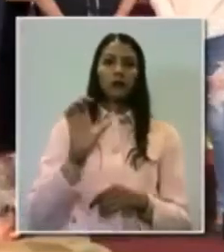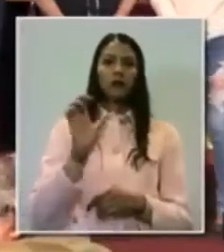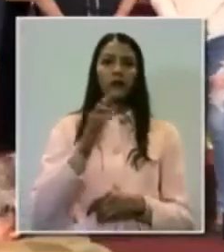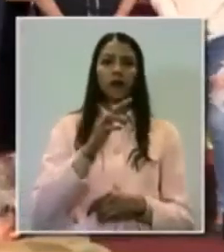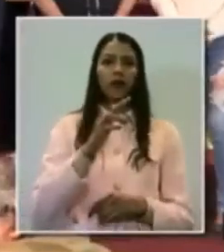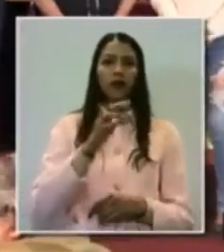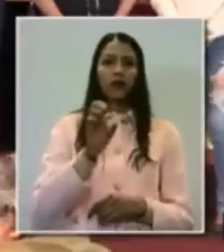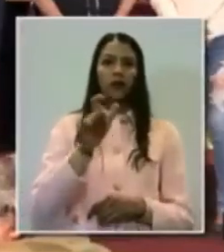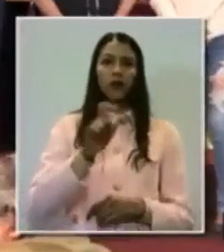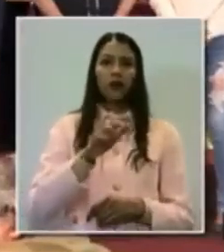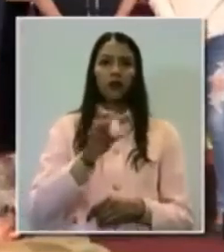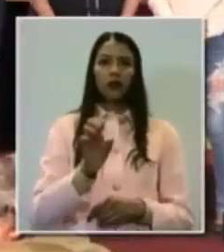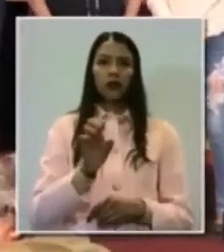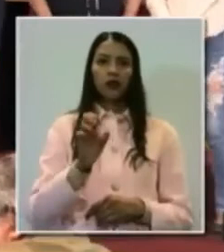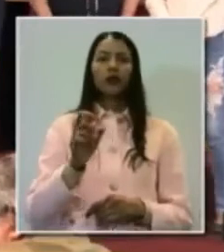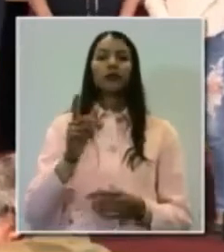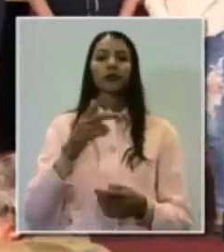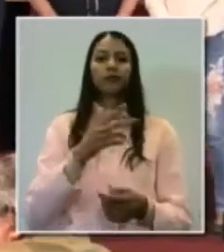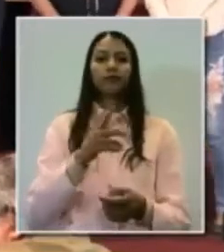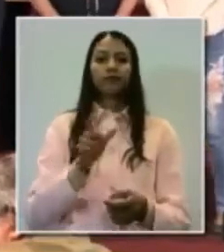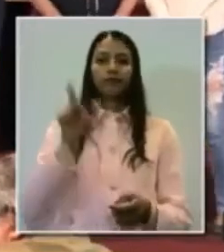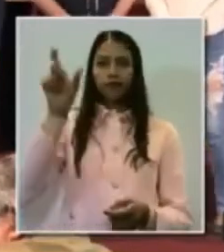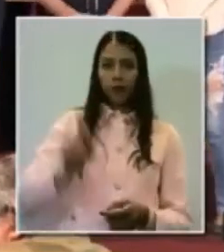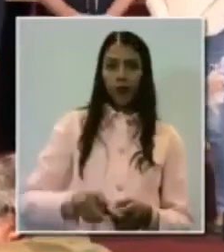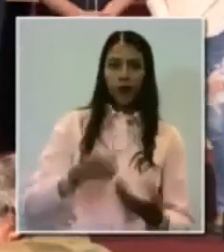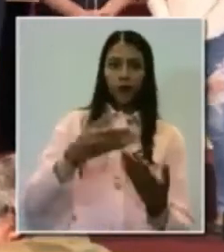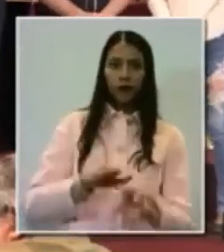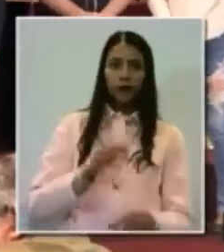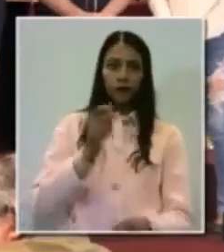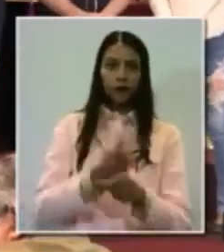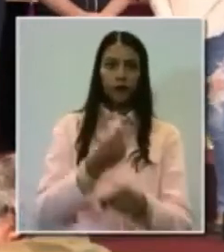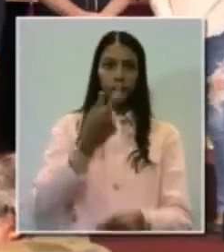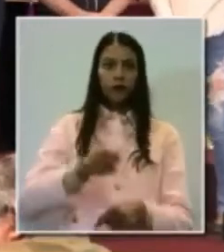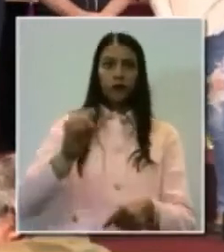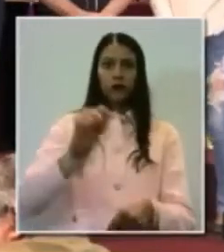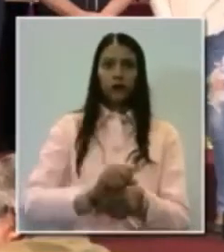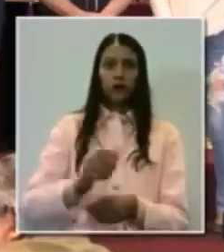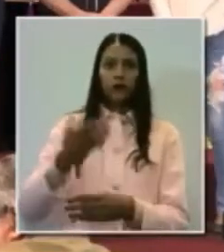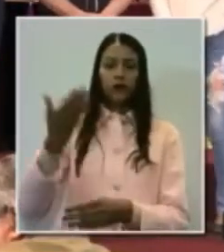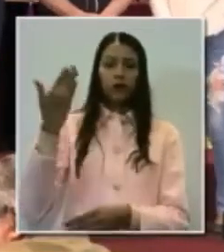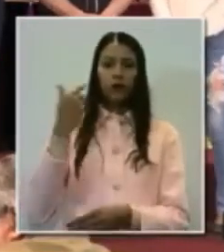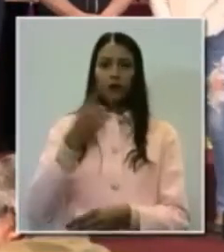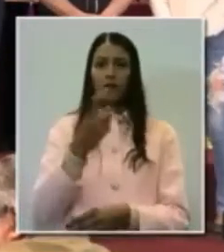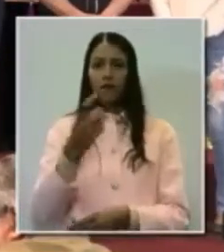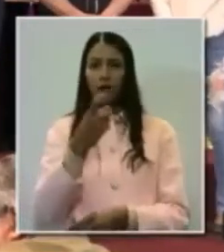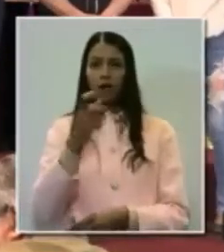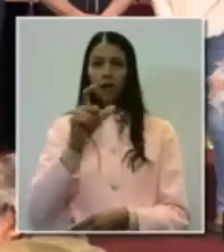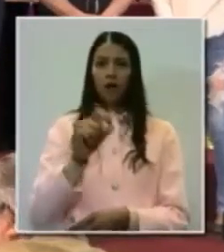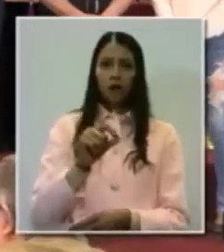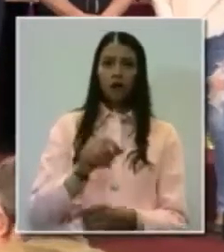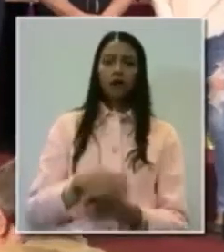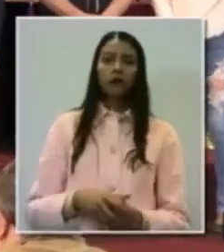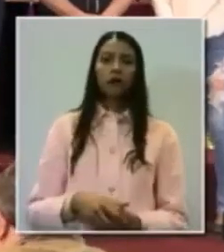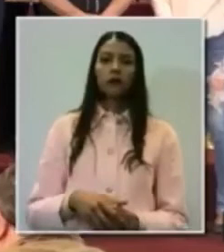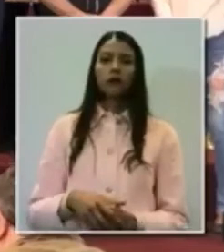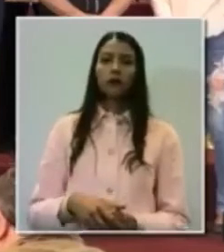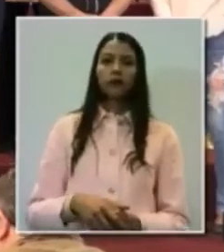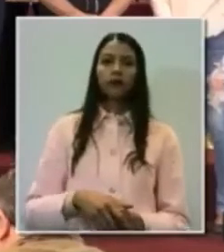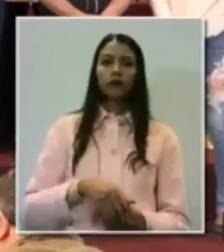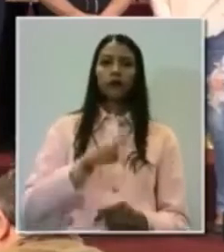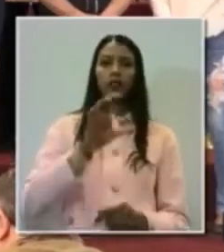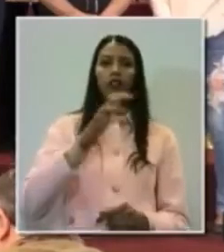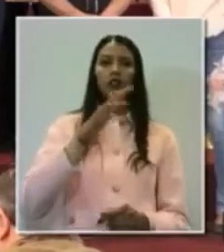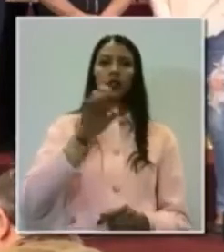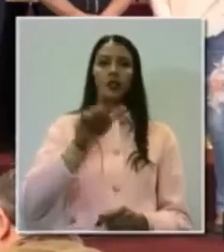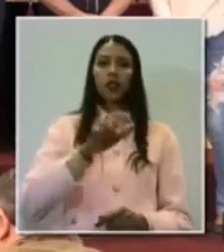a la tarjeta bancaria. Se detectó esta semana que hubo, si mal no recuerdo, 120 casos en donde los cheques no